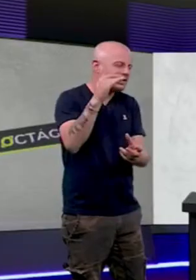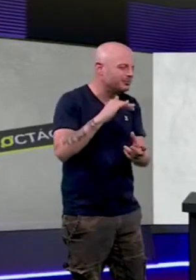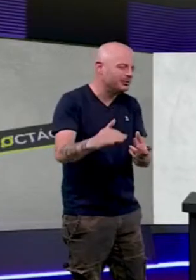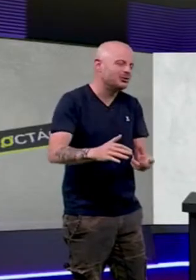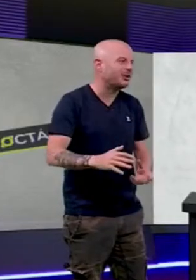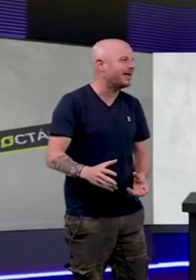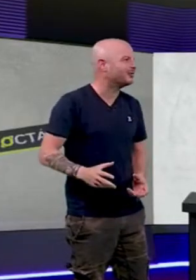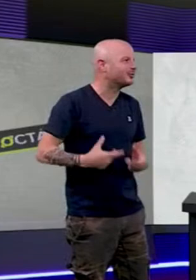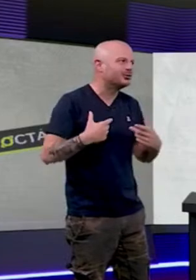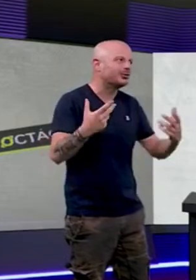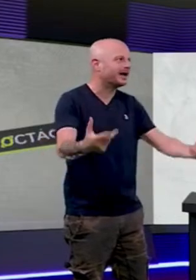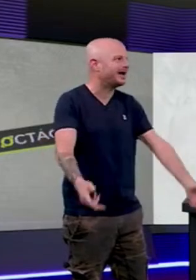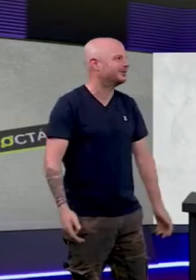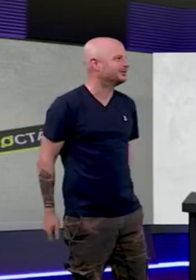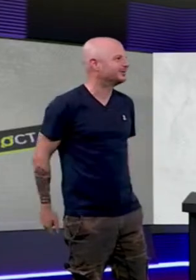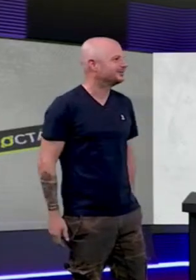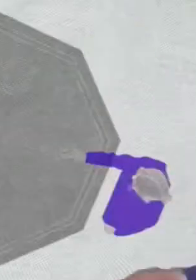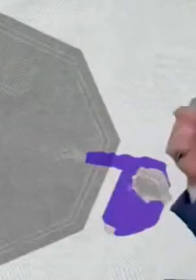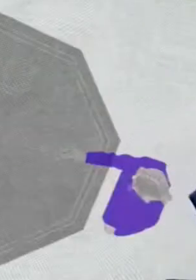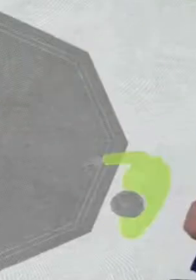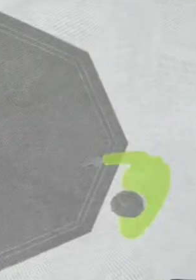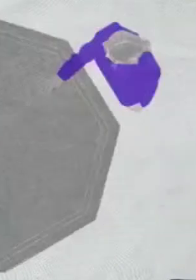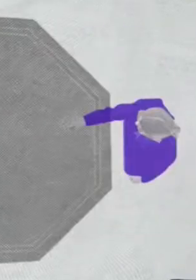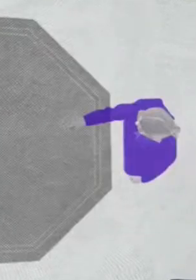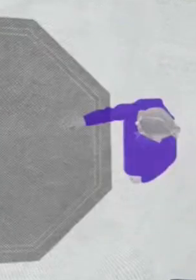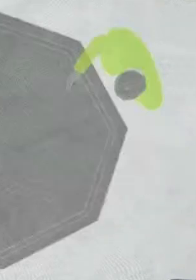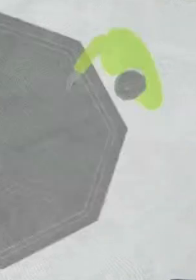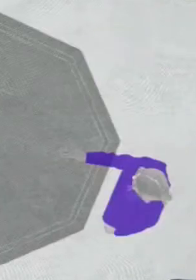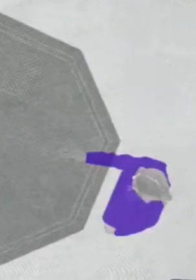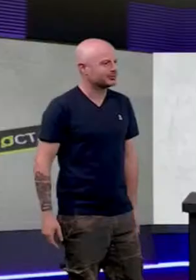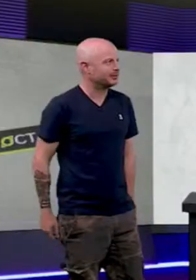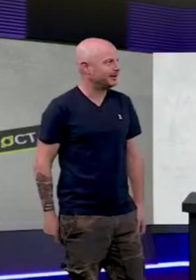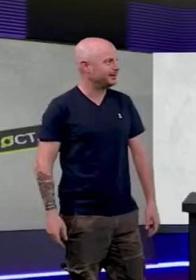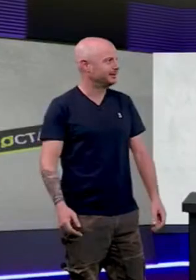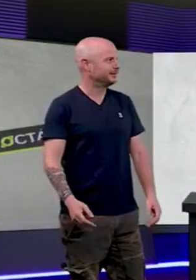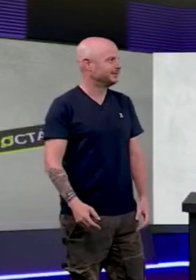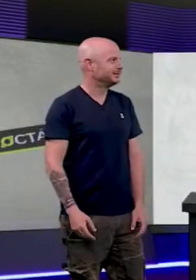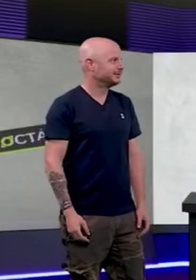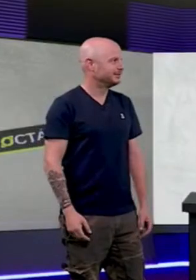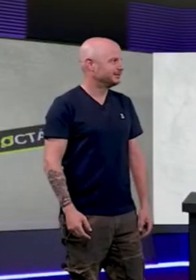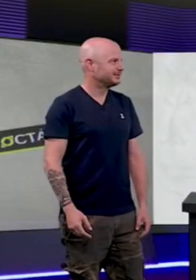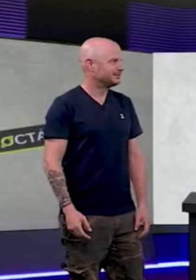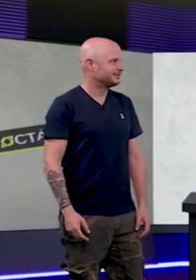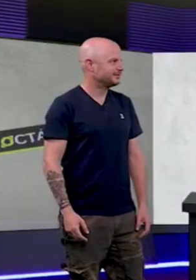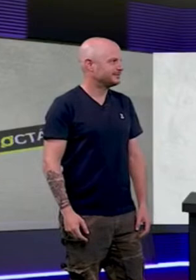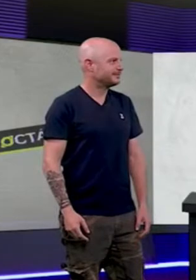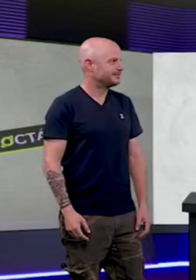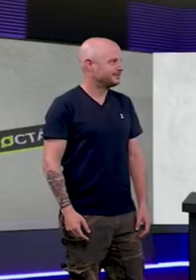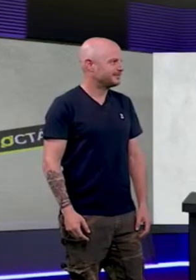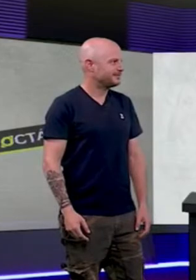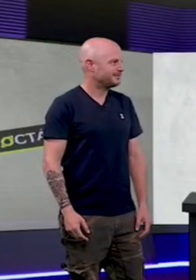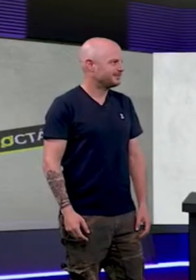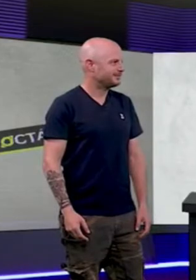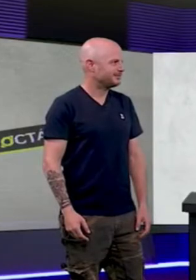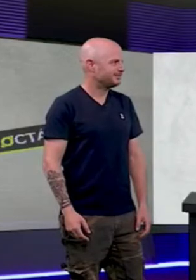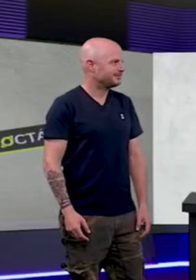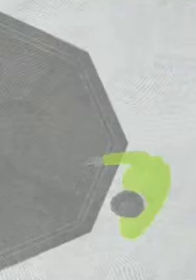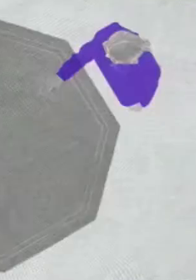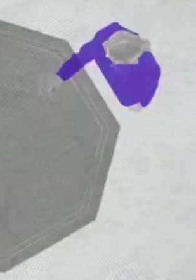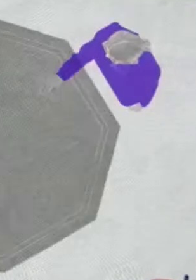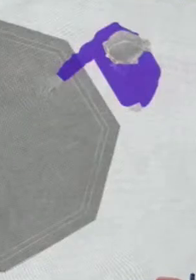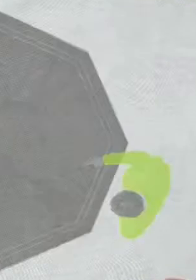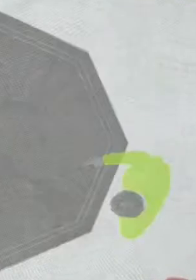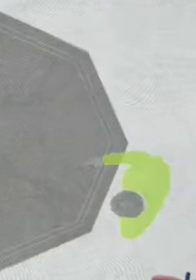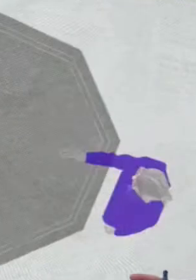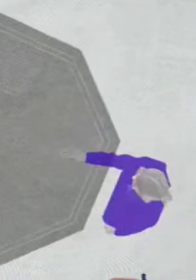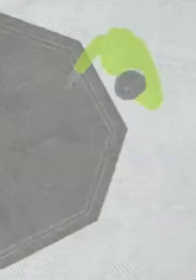números y están muy llorados. Soy tu regalo. Claro que no, vamos súper bien. Según tus datos, güey. Bueno, a ver, mira. Este es mi programa.